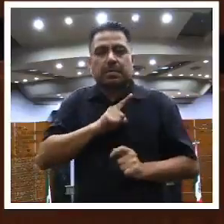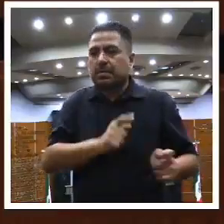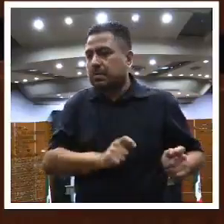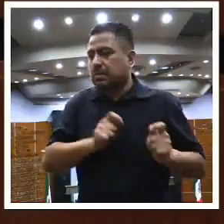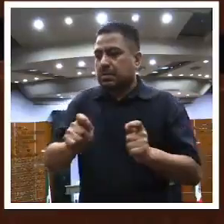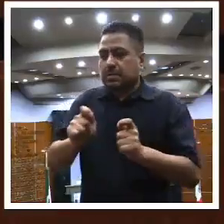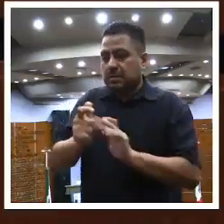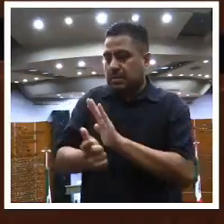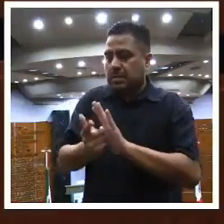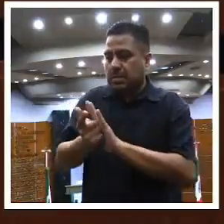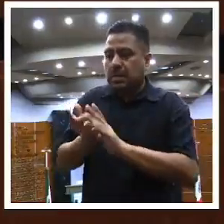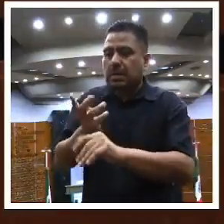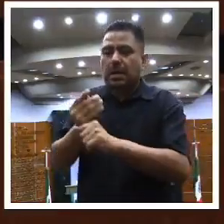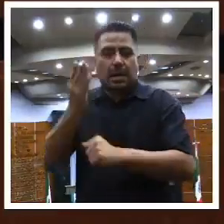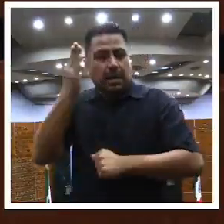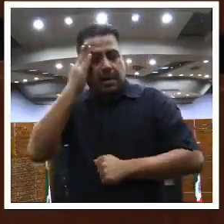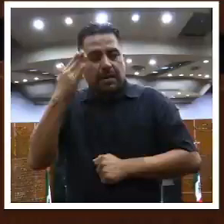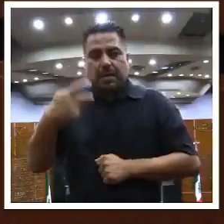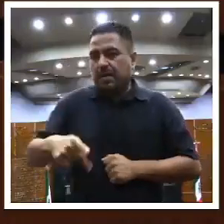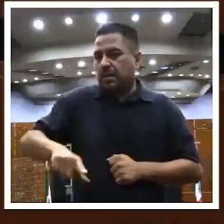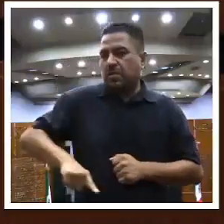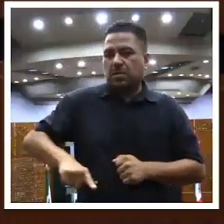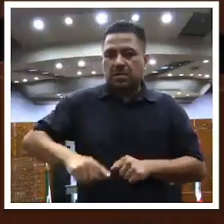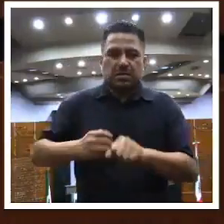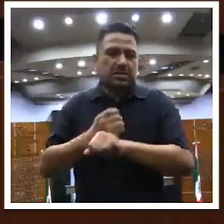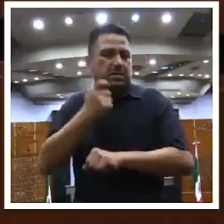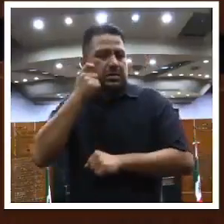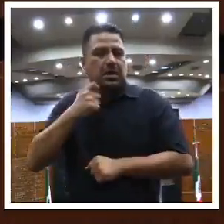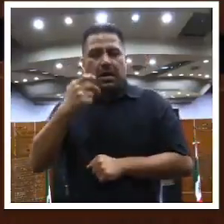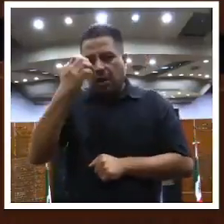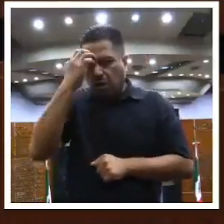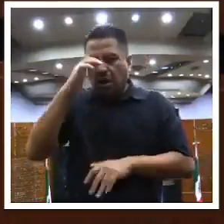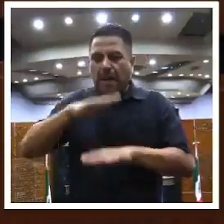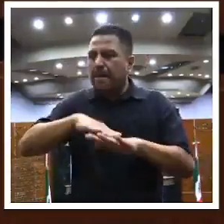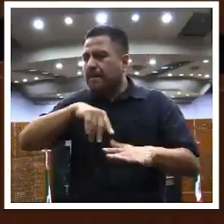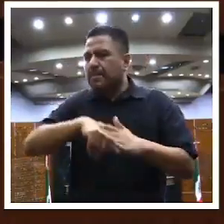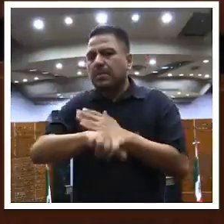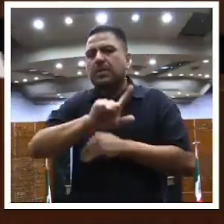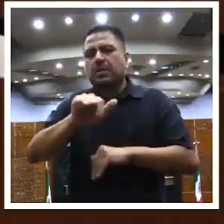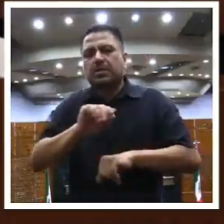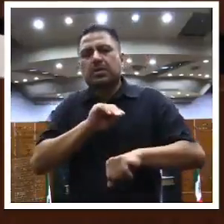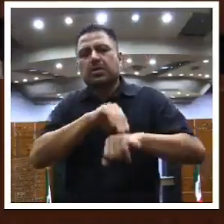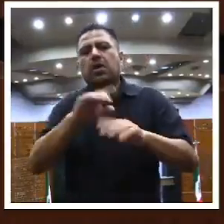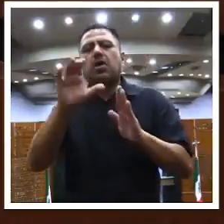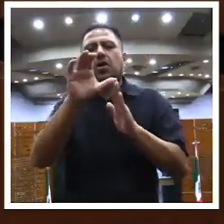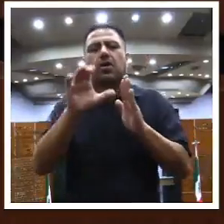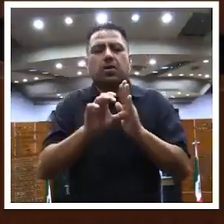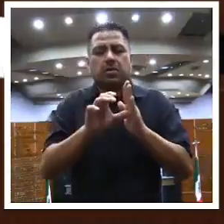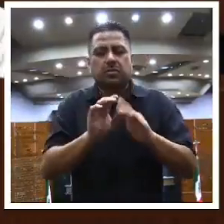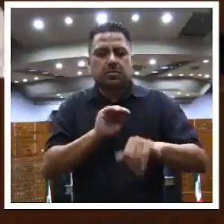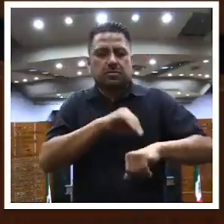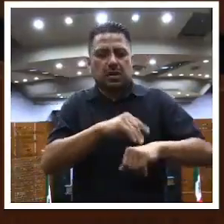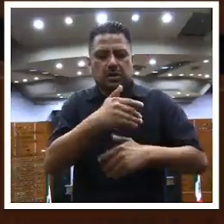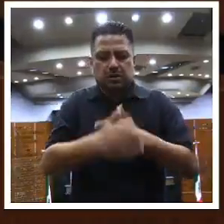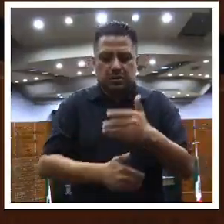presente decreto a la titular del Poder Ejecutivo del Estado para su conocimiento y efectos constitucionales